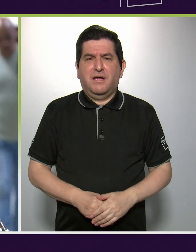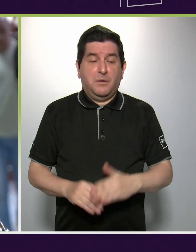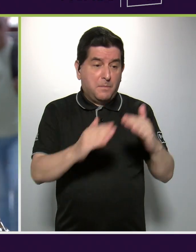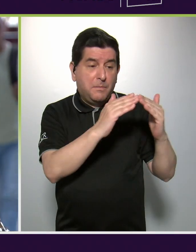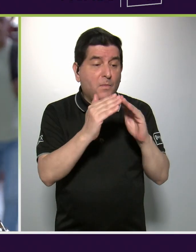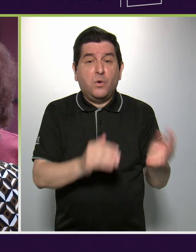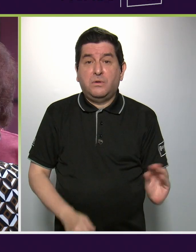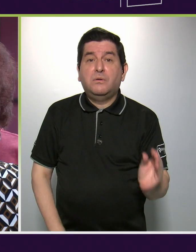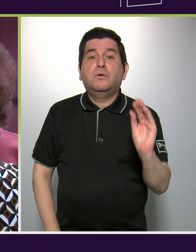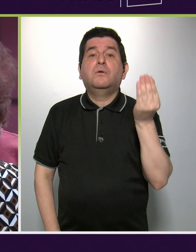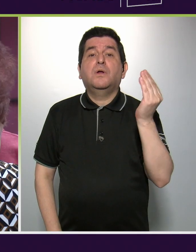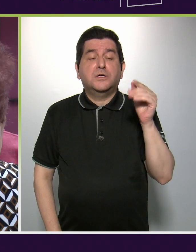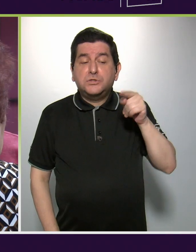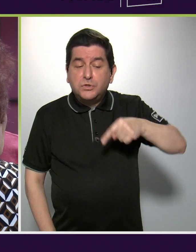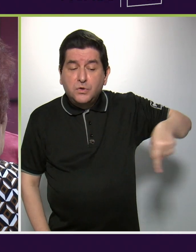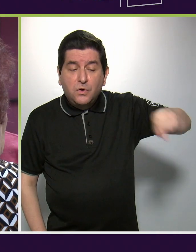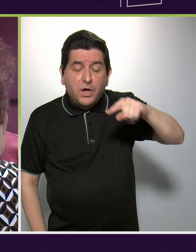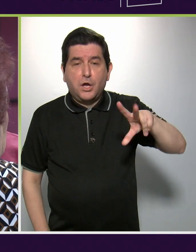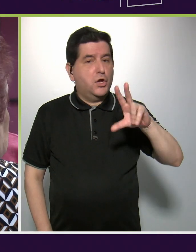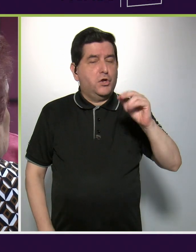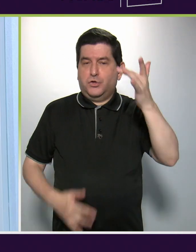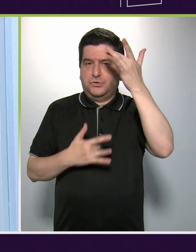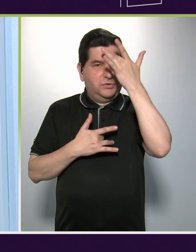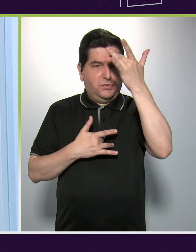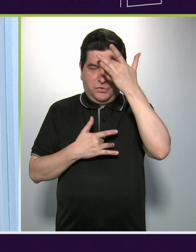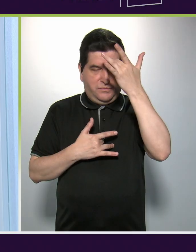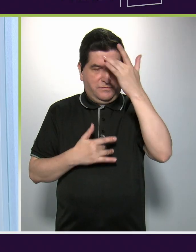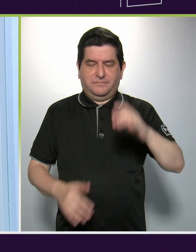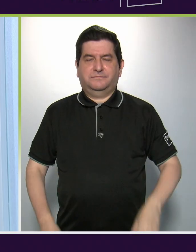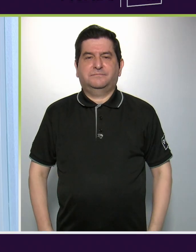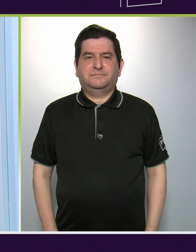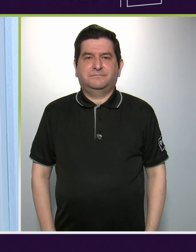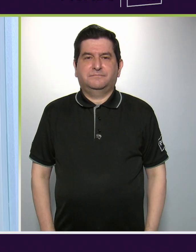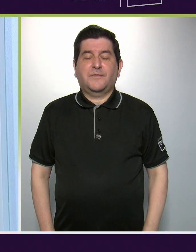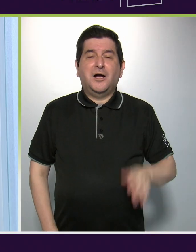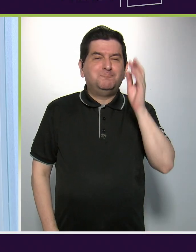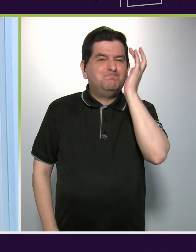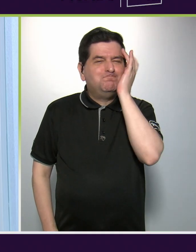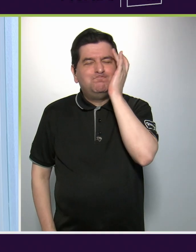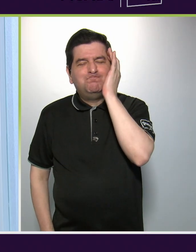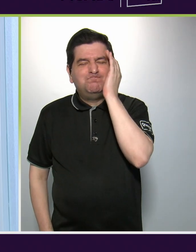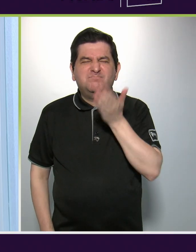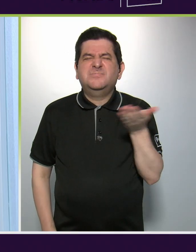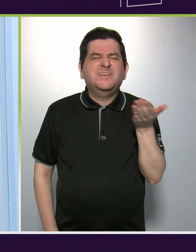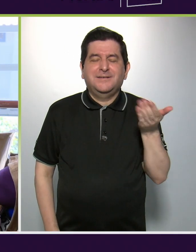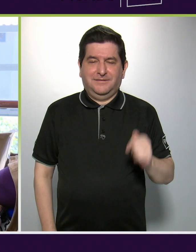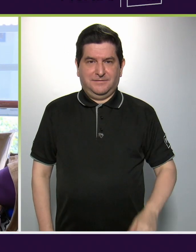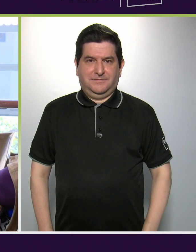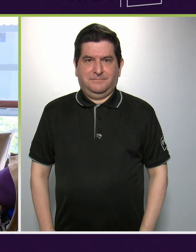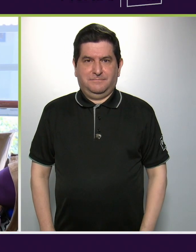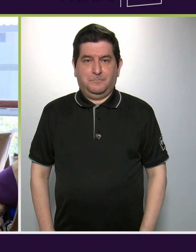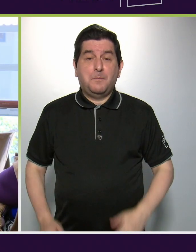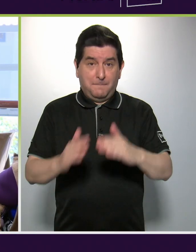las poblaciones más jóvenes para que no lleguen a padecer estas enfermedades. Y la preocupación radica